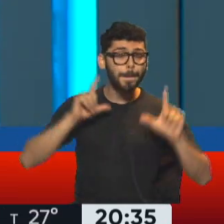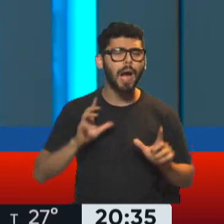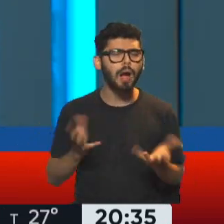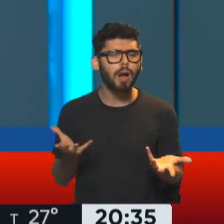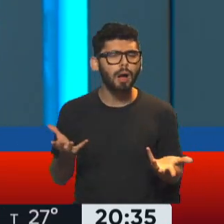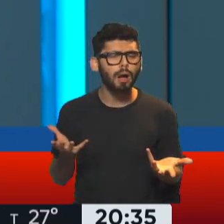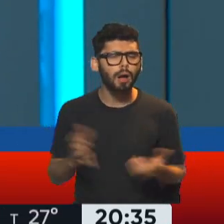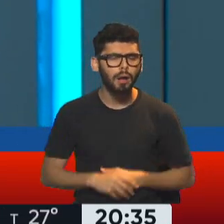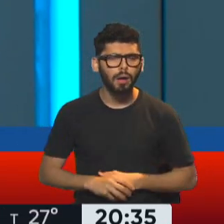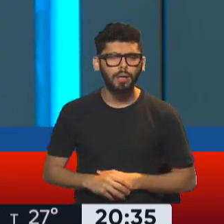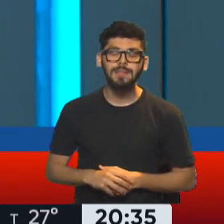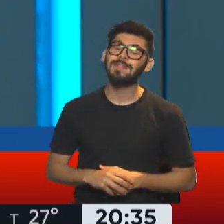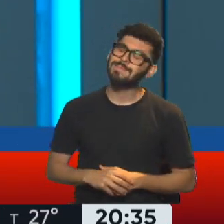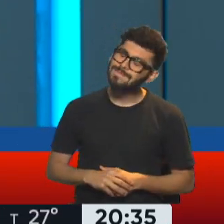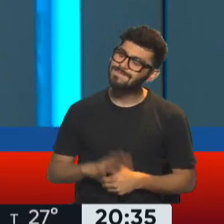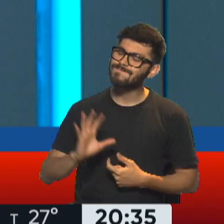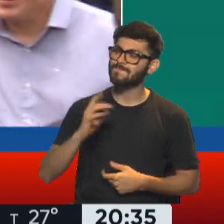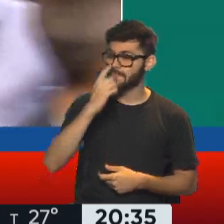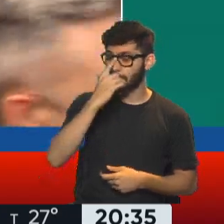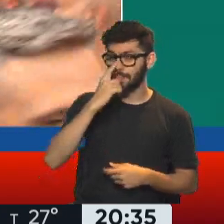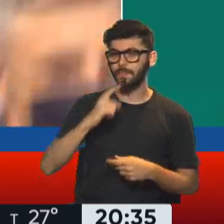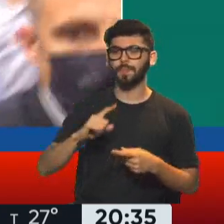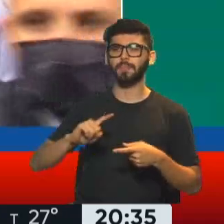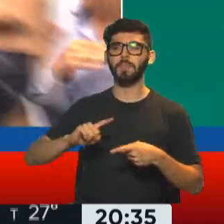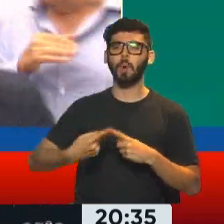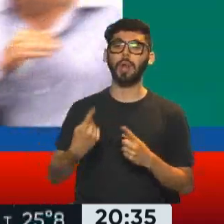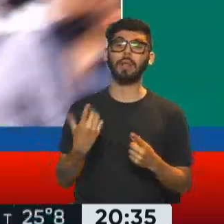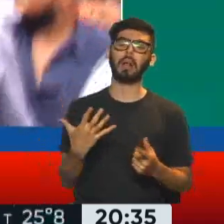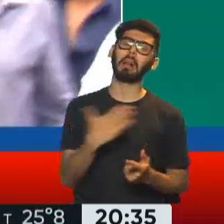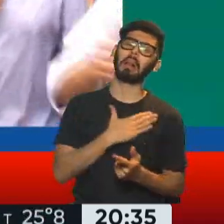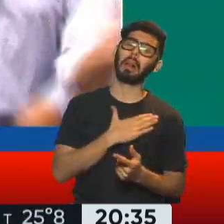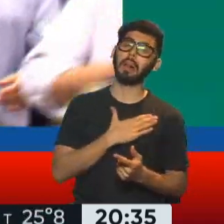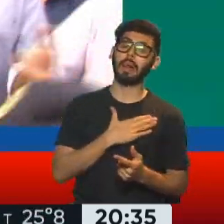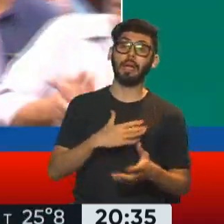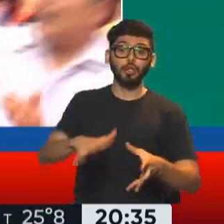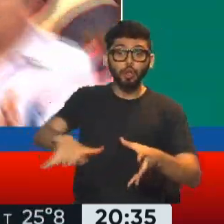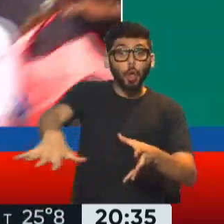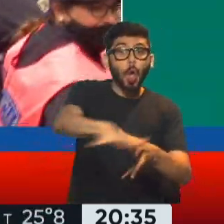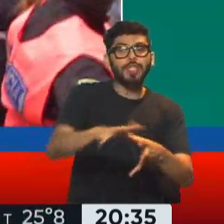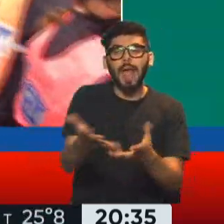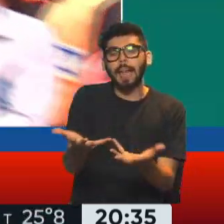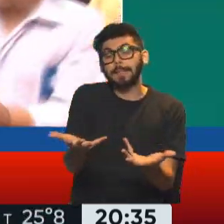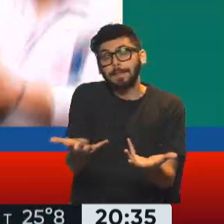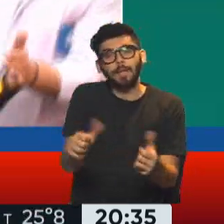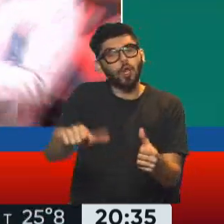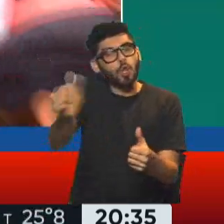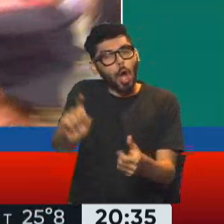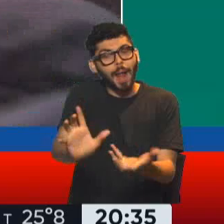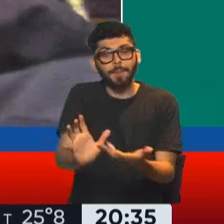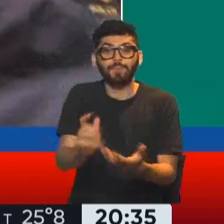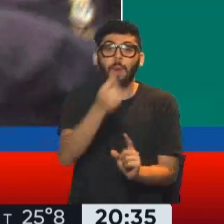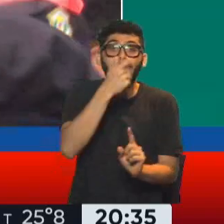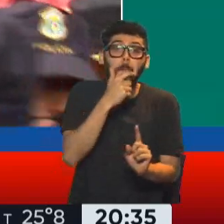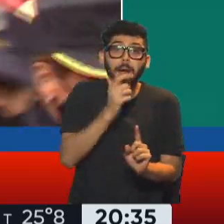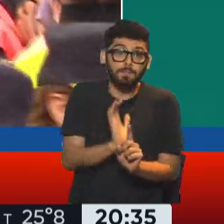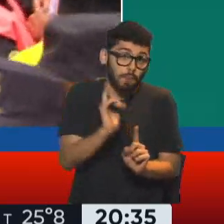creo que la politización de la justicia no le sirve a la sociedad, ese es mi punto básico. Mauricio Macri es inocente,